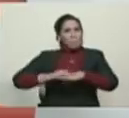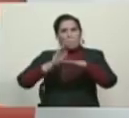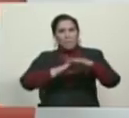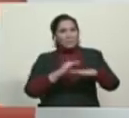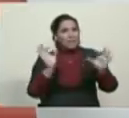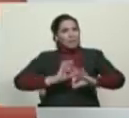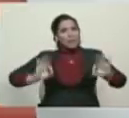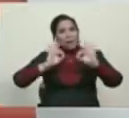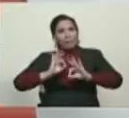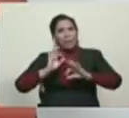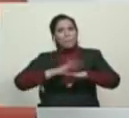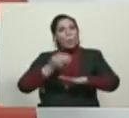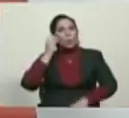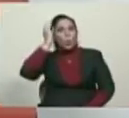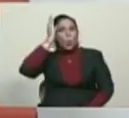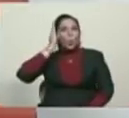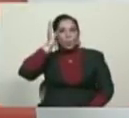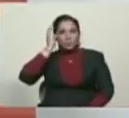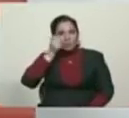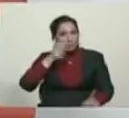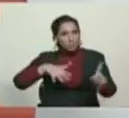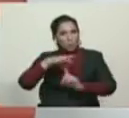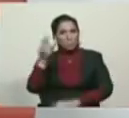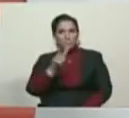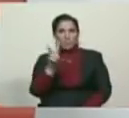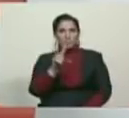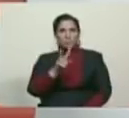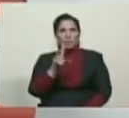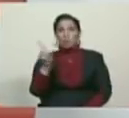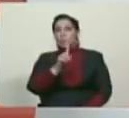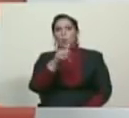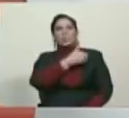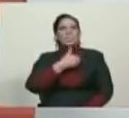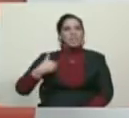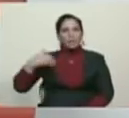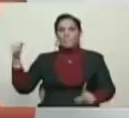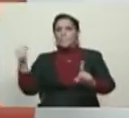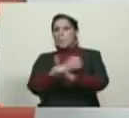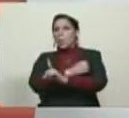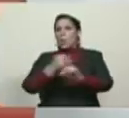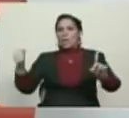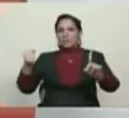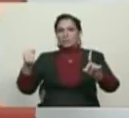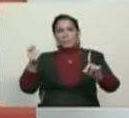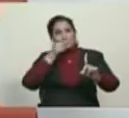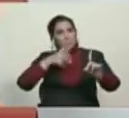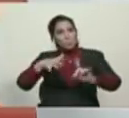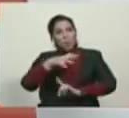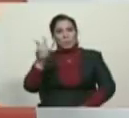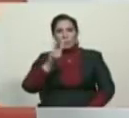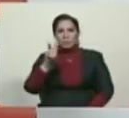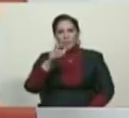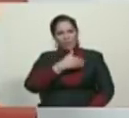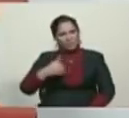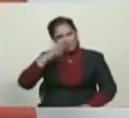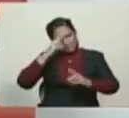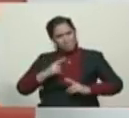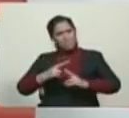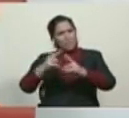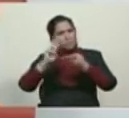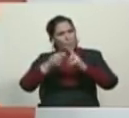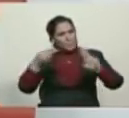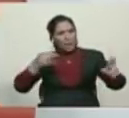la conciencia del pueblo de Venezuela, que no quiere violencia. El pueblo de Venezuela quiere respeto, quiere paz,